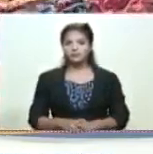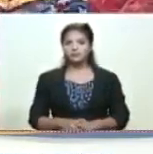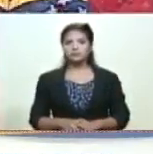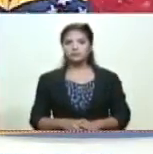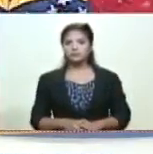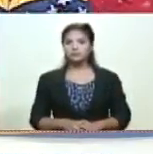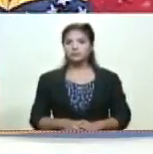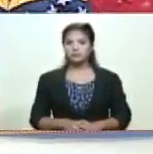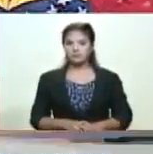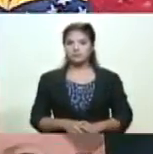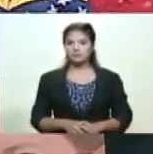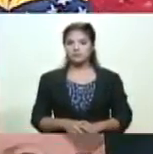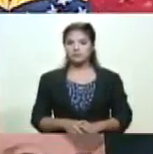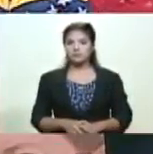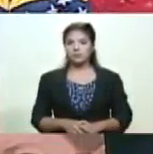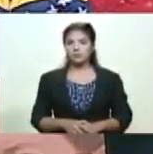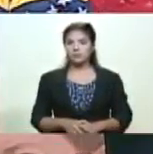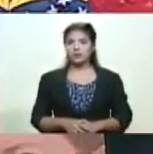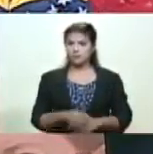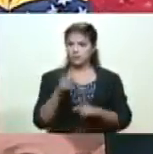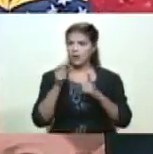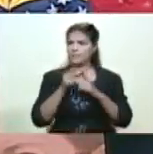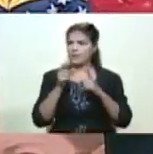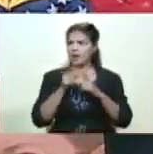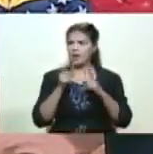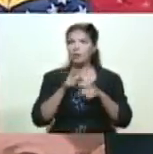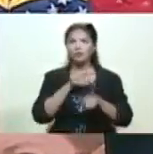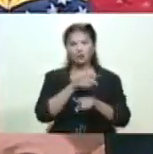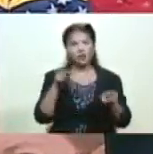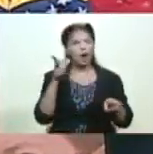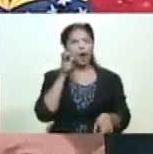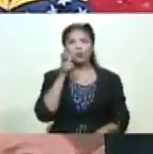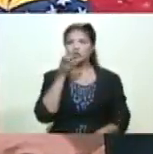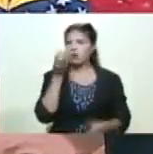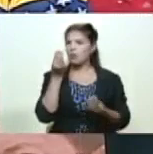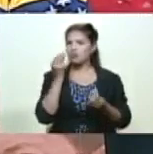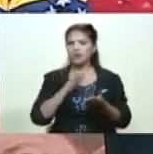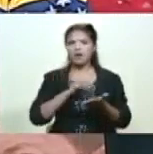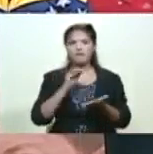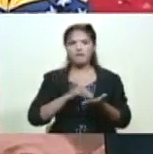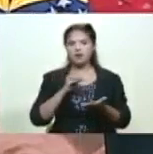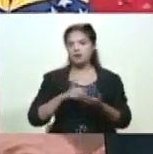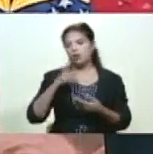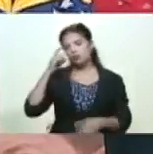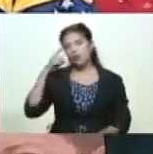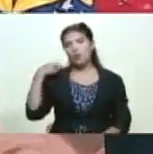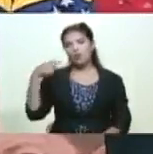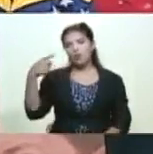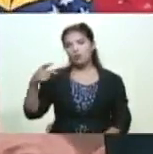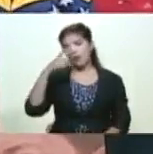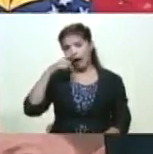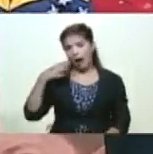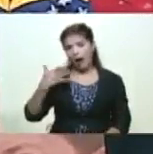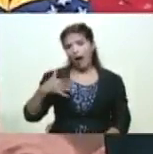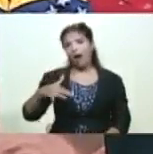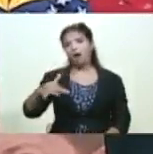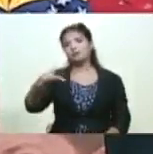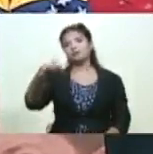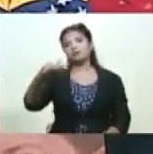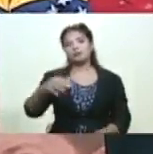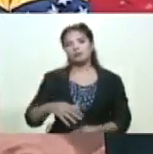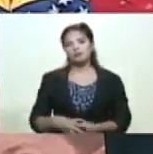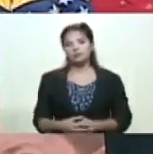supremacistas. Esa es una palabra que van a escuchar mucho en los días y años que están por venir.